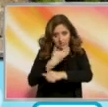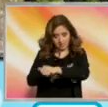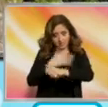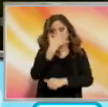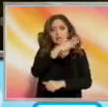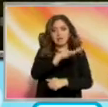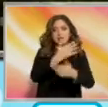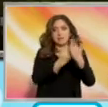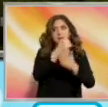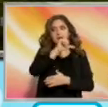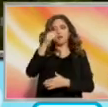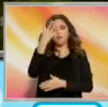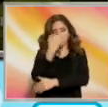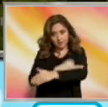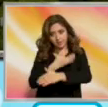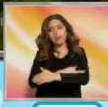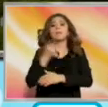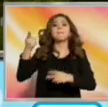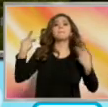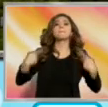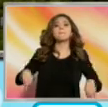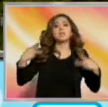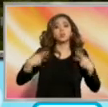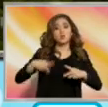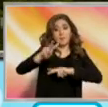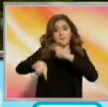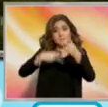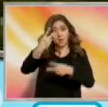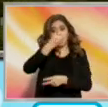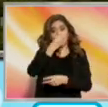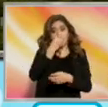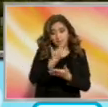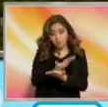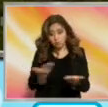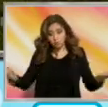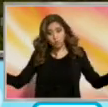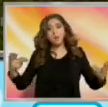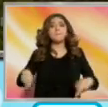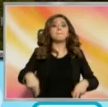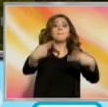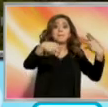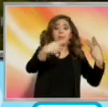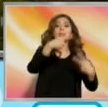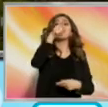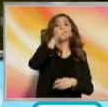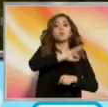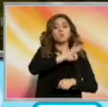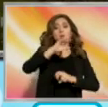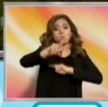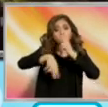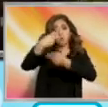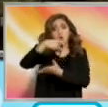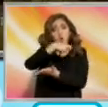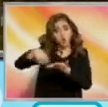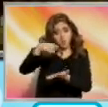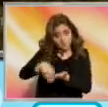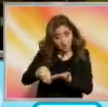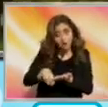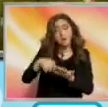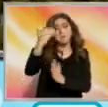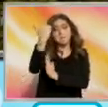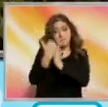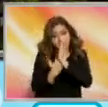de alimentos y que ahí los puedan adquirir a un precio un poco más económico. También se lleva a cabo clases de